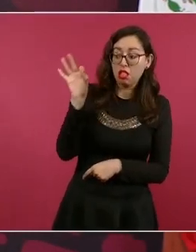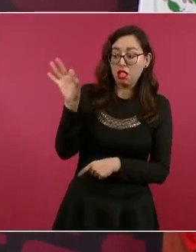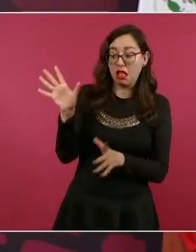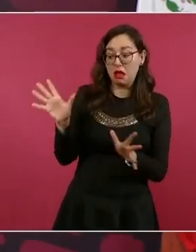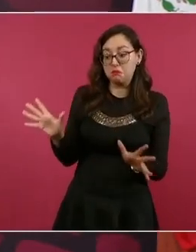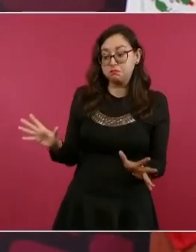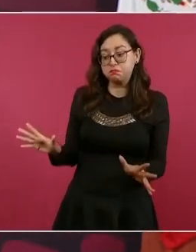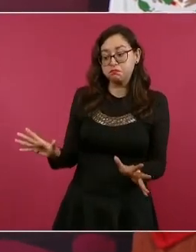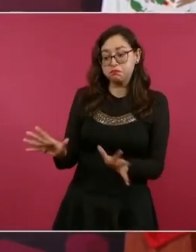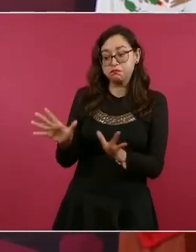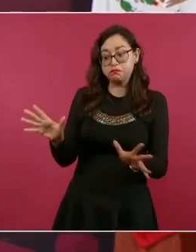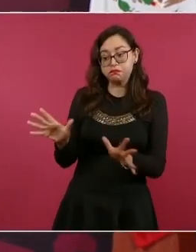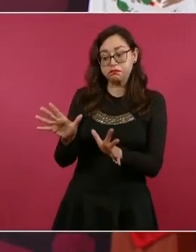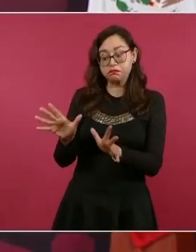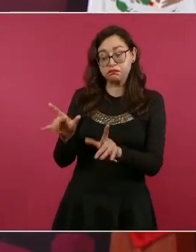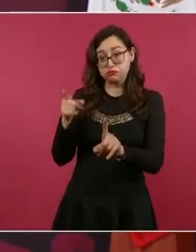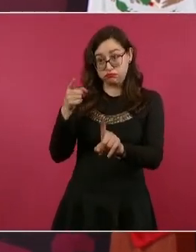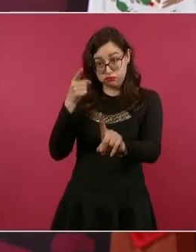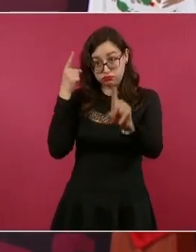o no todos